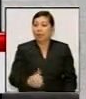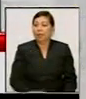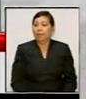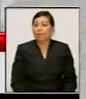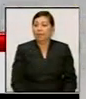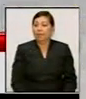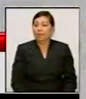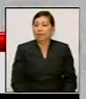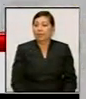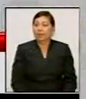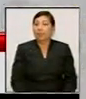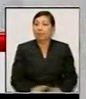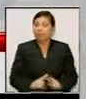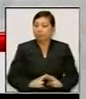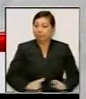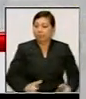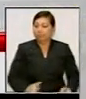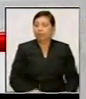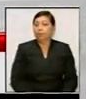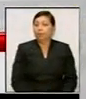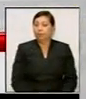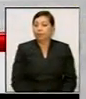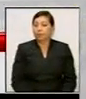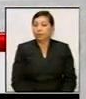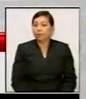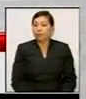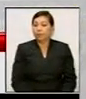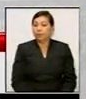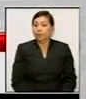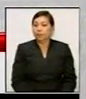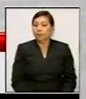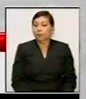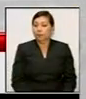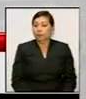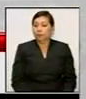del Grupo Parlamentario Acción Popular.